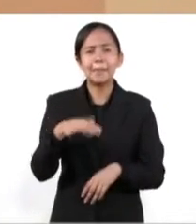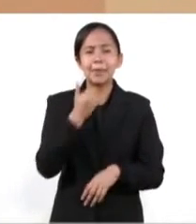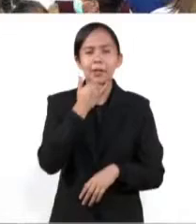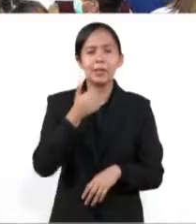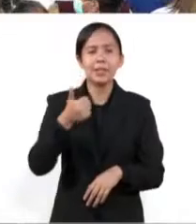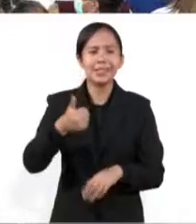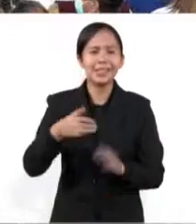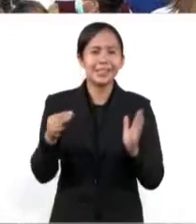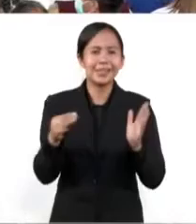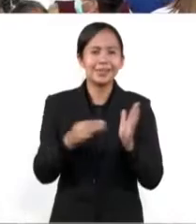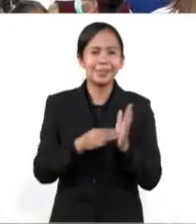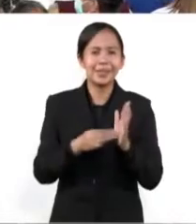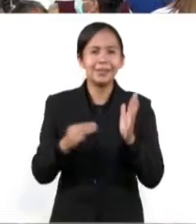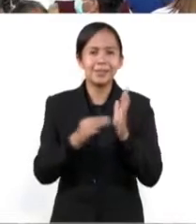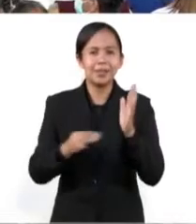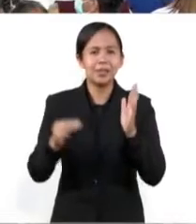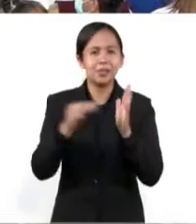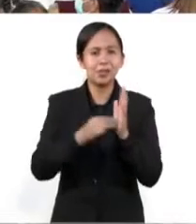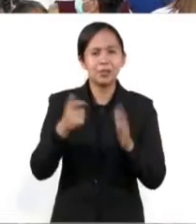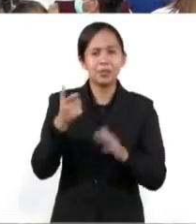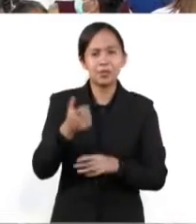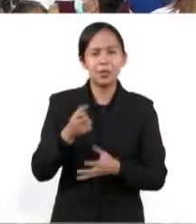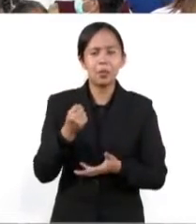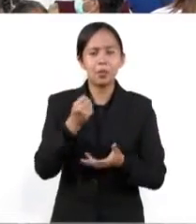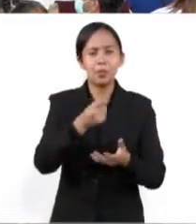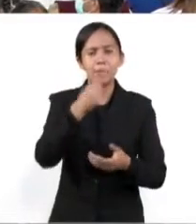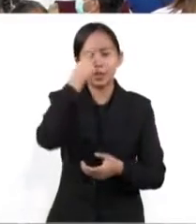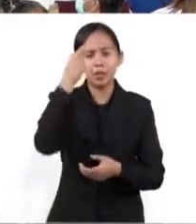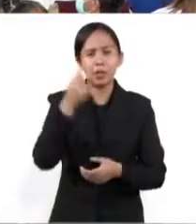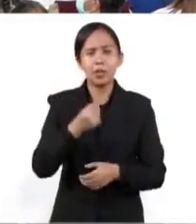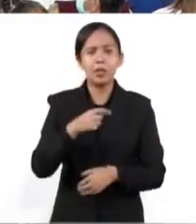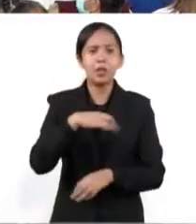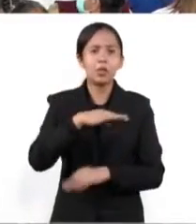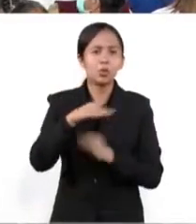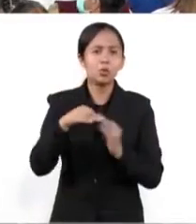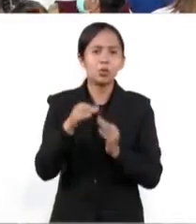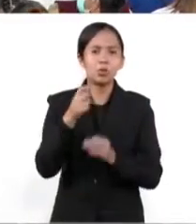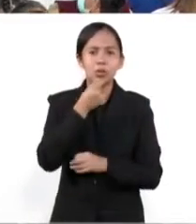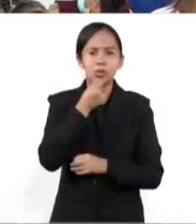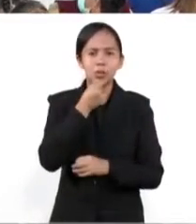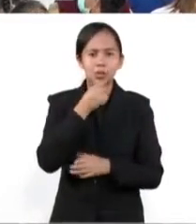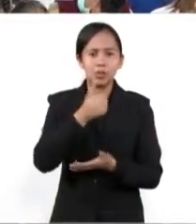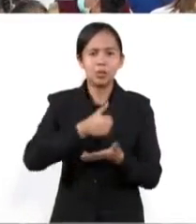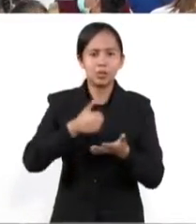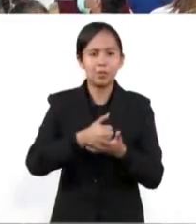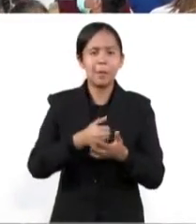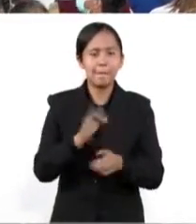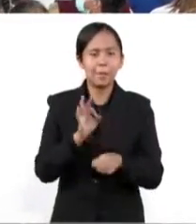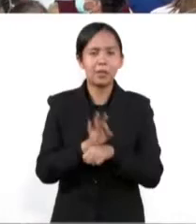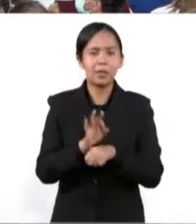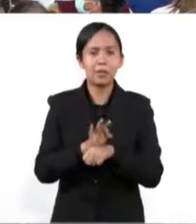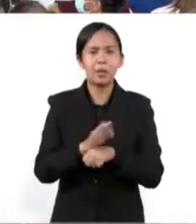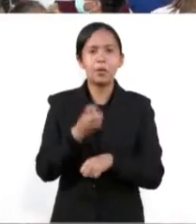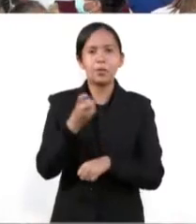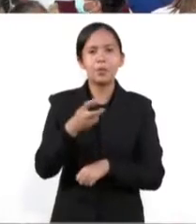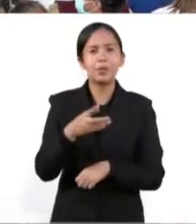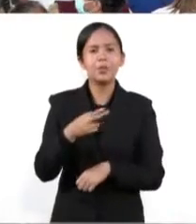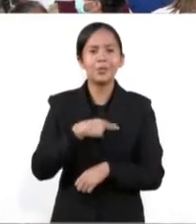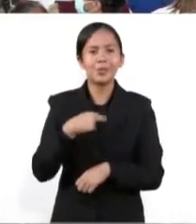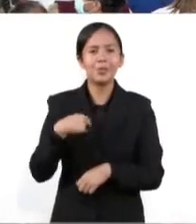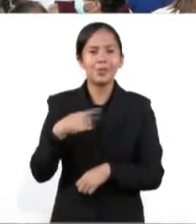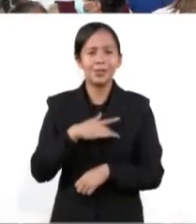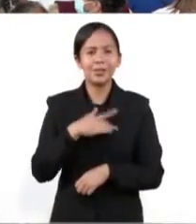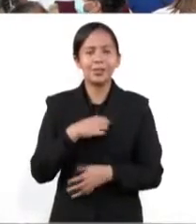para esta beca, para mi beca, para empezar, para todos los niños y niñas de la ciudad. Y aquí hay que presumir, porque ¿saben